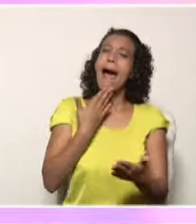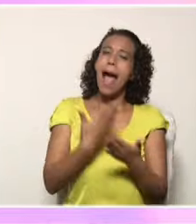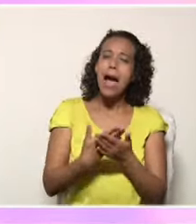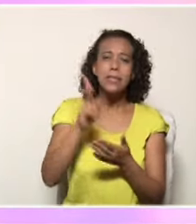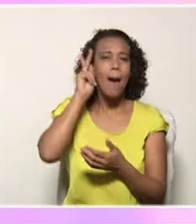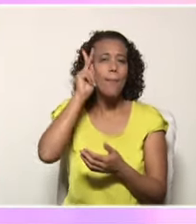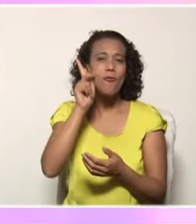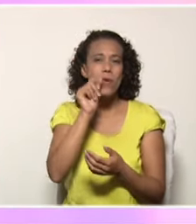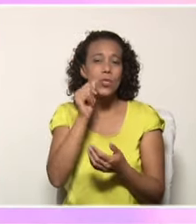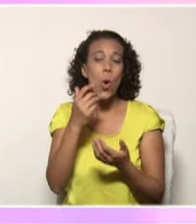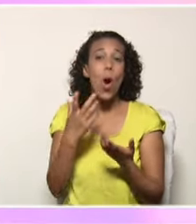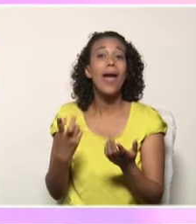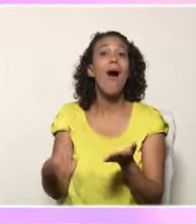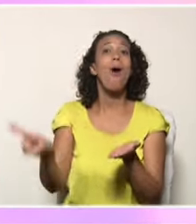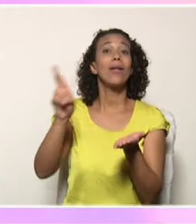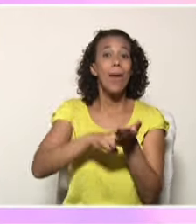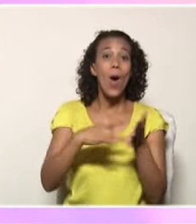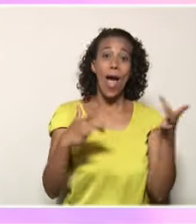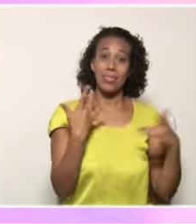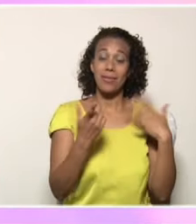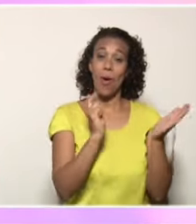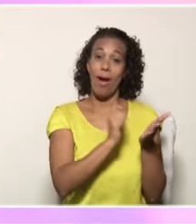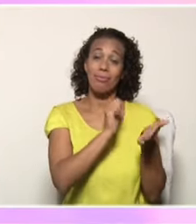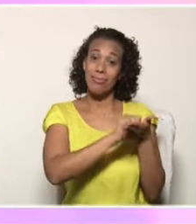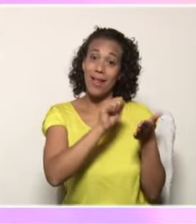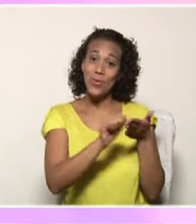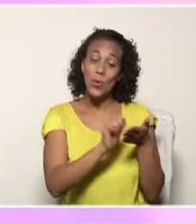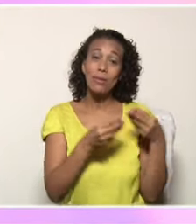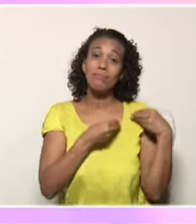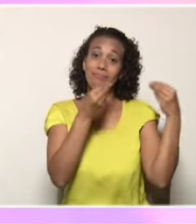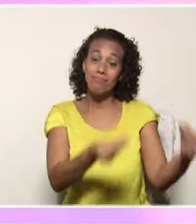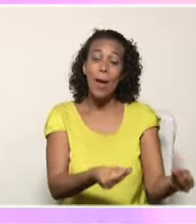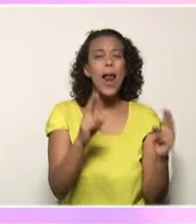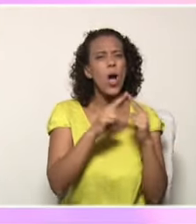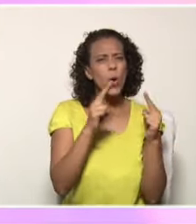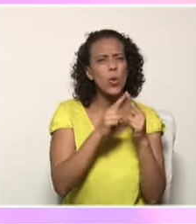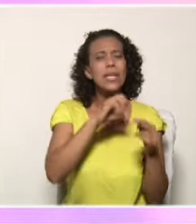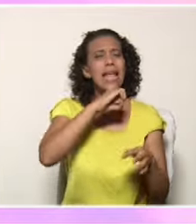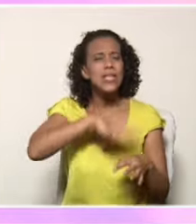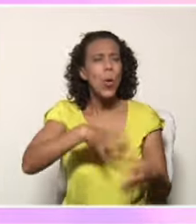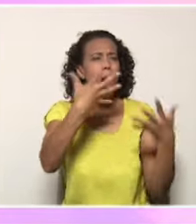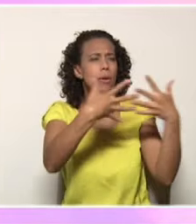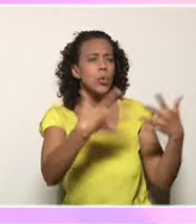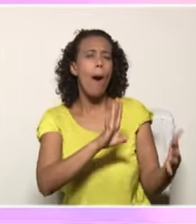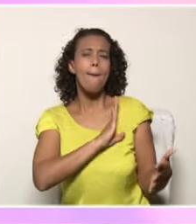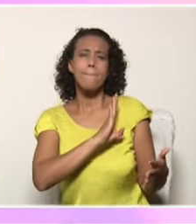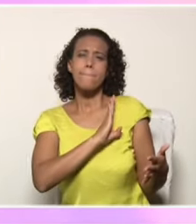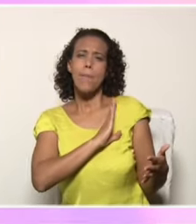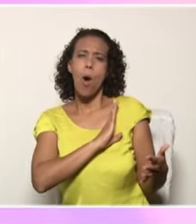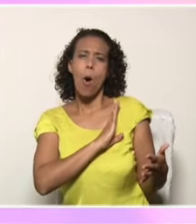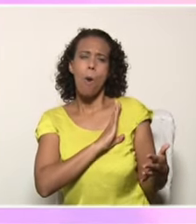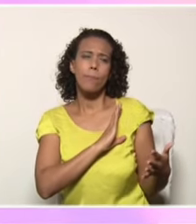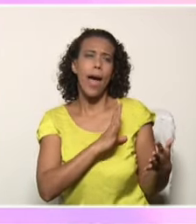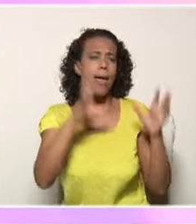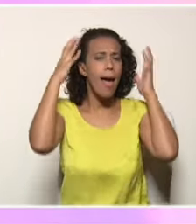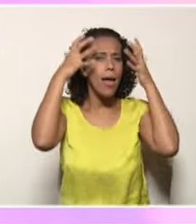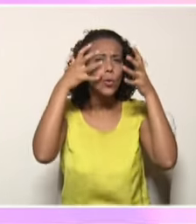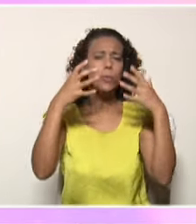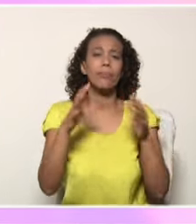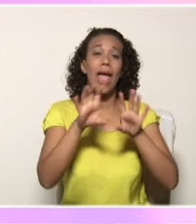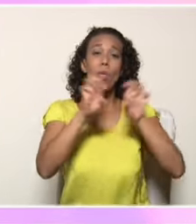profesor José Muñoz, quien nos envió esa importante asignación para conocer ese poema característico de nuestro Andrés